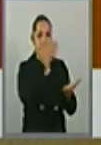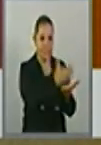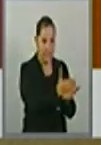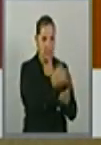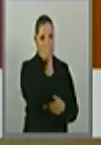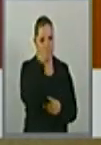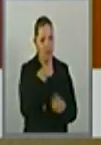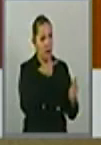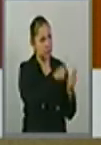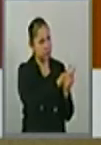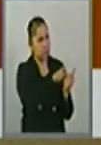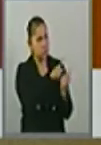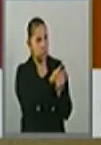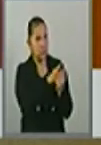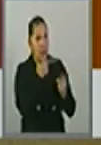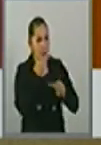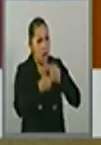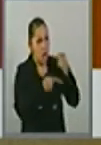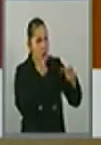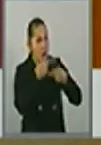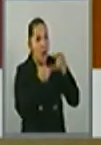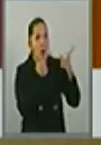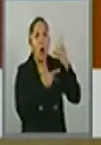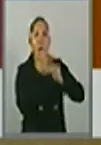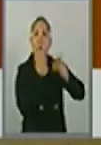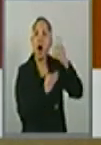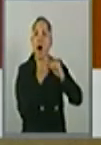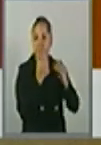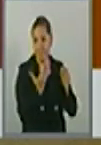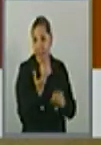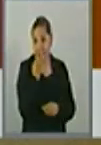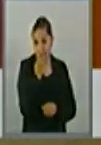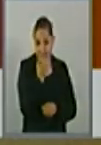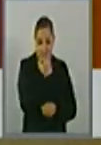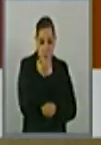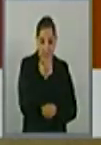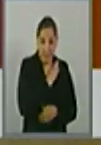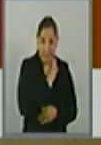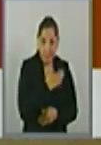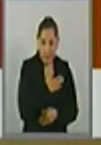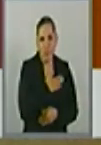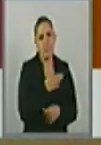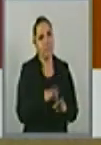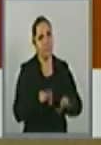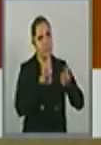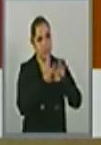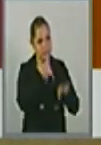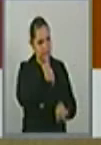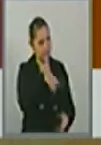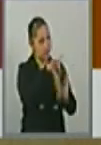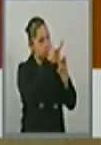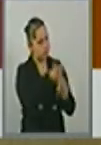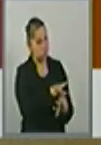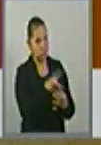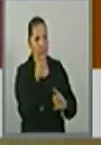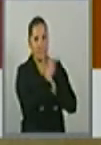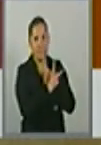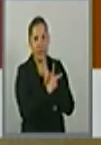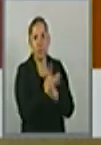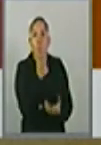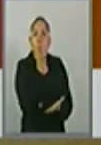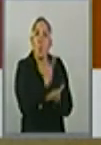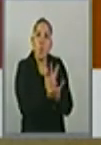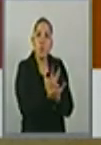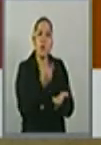es definitivamente un recurso turístico no es solamente un sello distintivo de nuestro país que refleja una sociedad